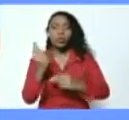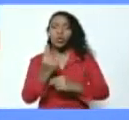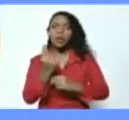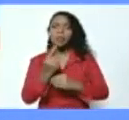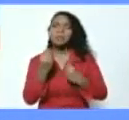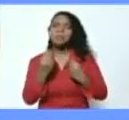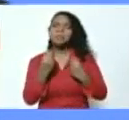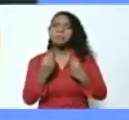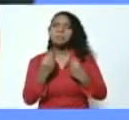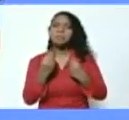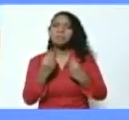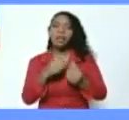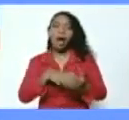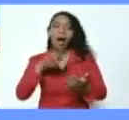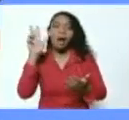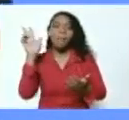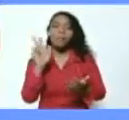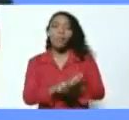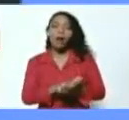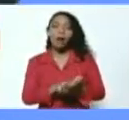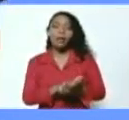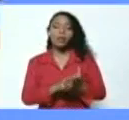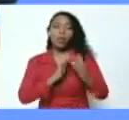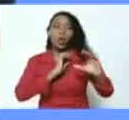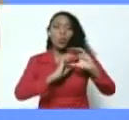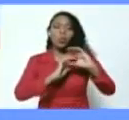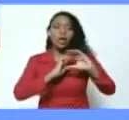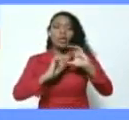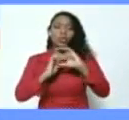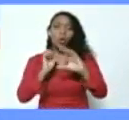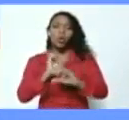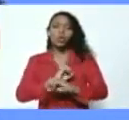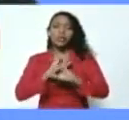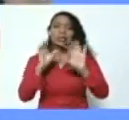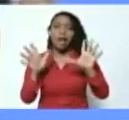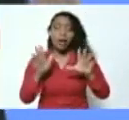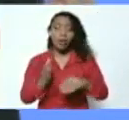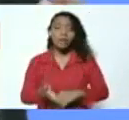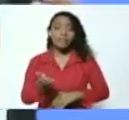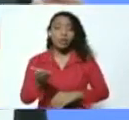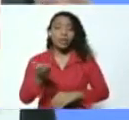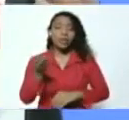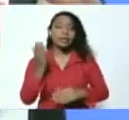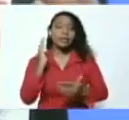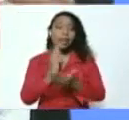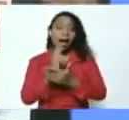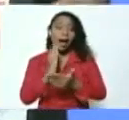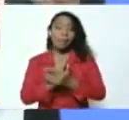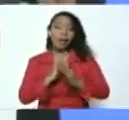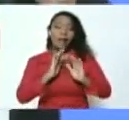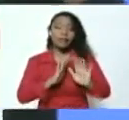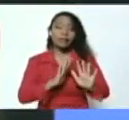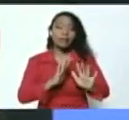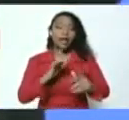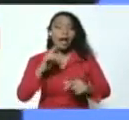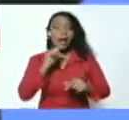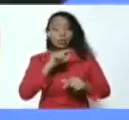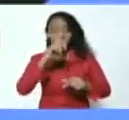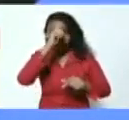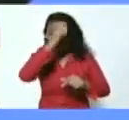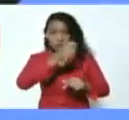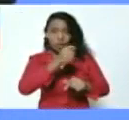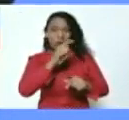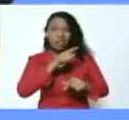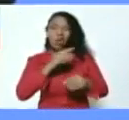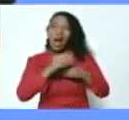para aprobar comunicados, declaraciones, muy importantes siempre han sido, y hay que reconocerlos porque